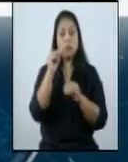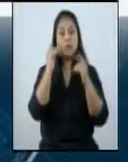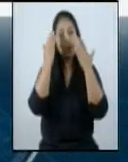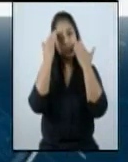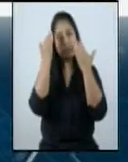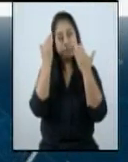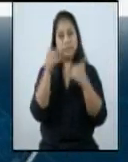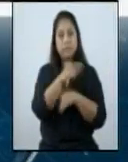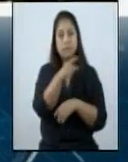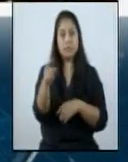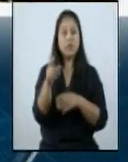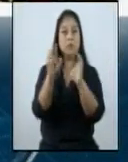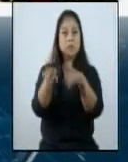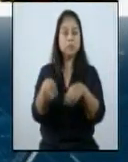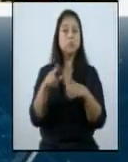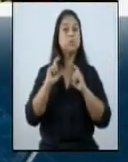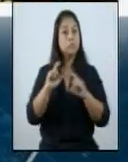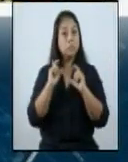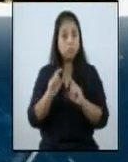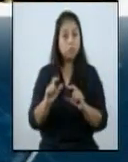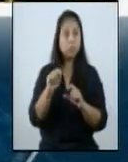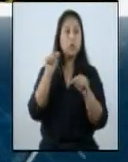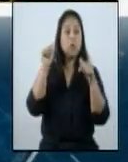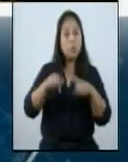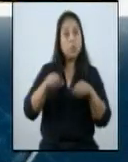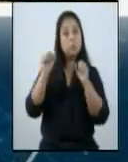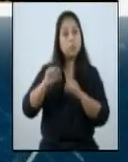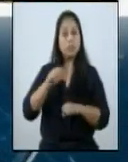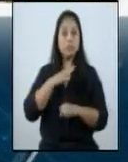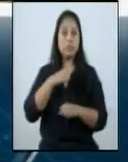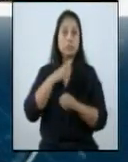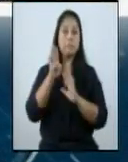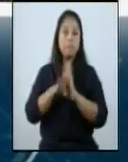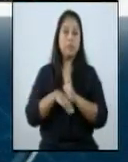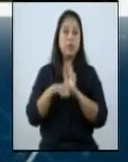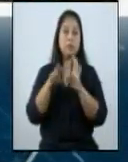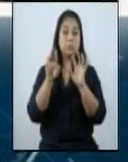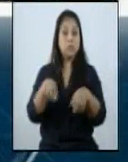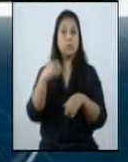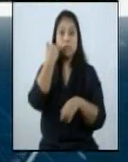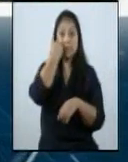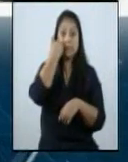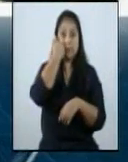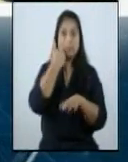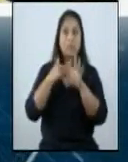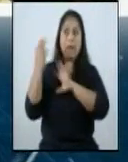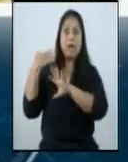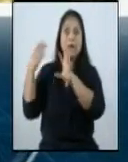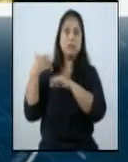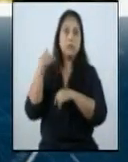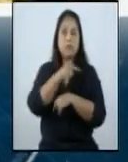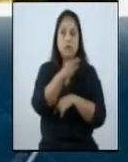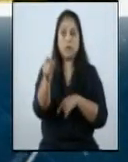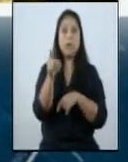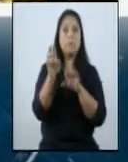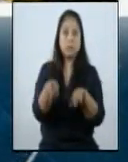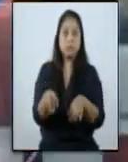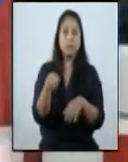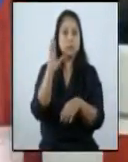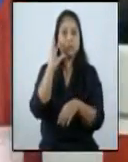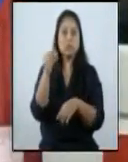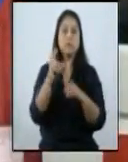de las personas hoy podemos tener menos casos ya que en los últimos días, producto de que la gente se está